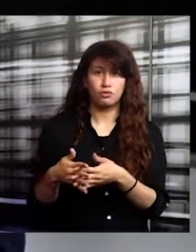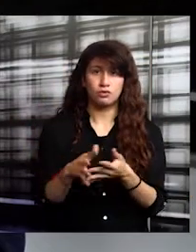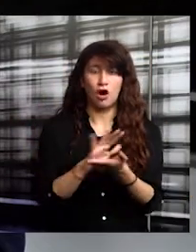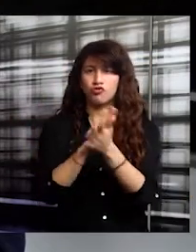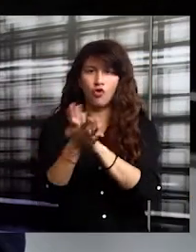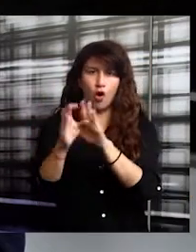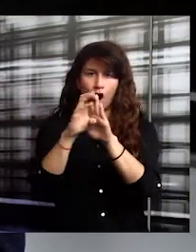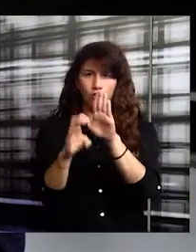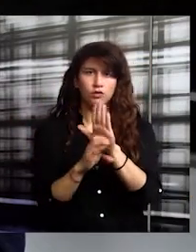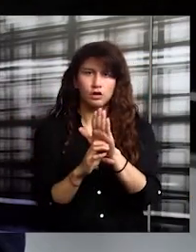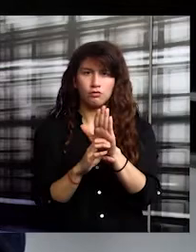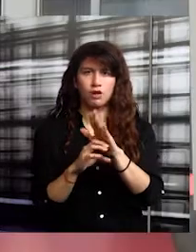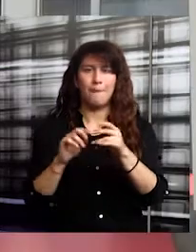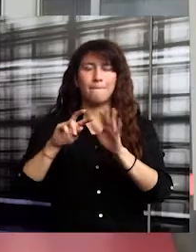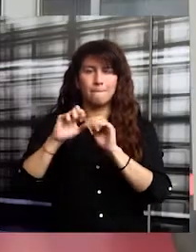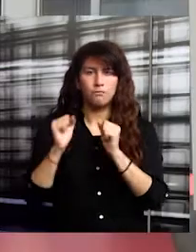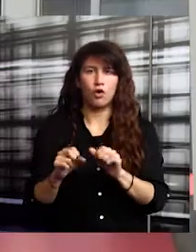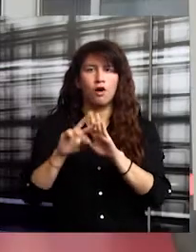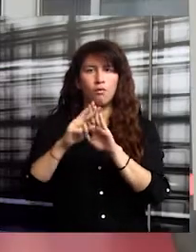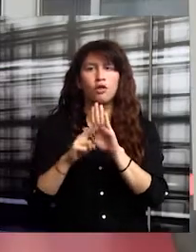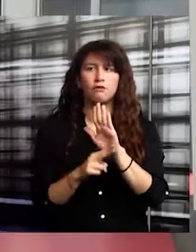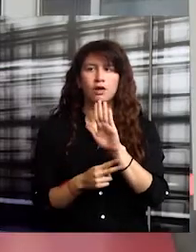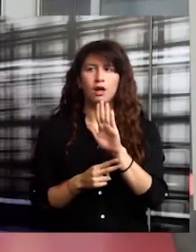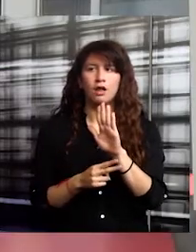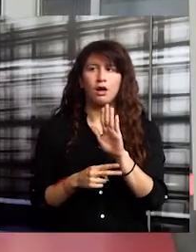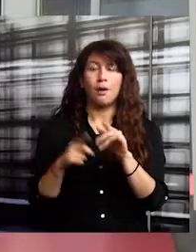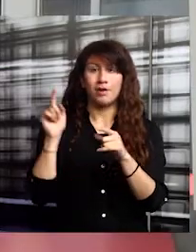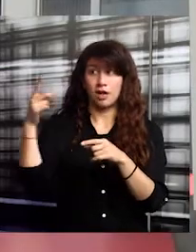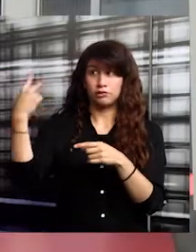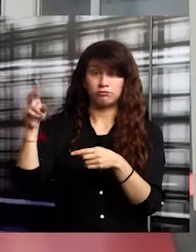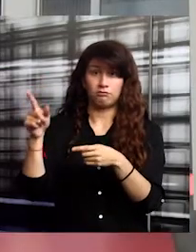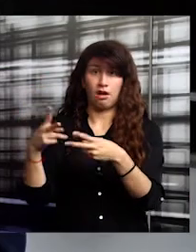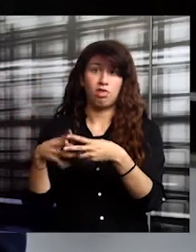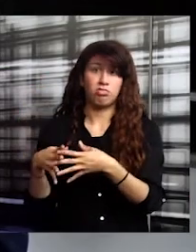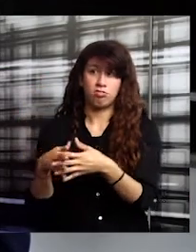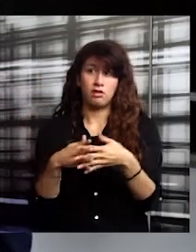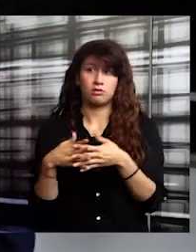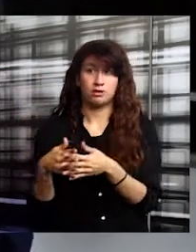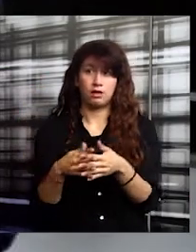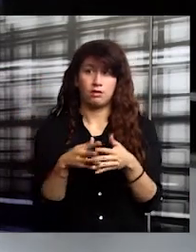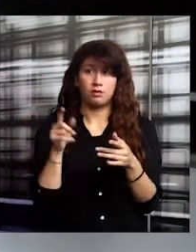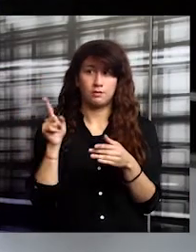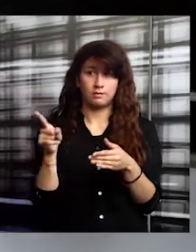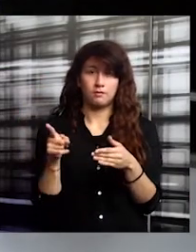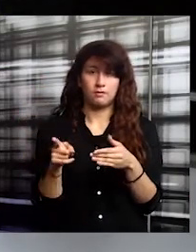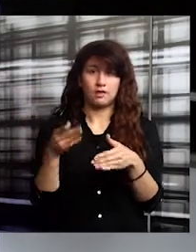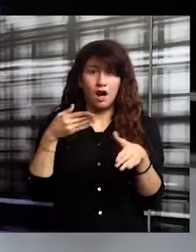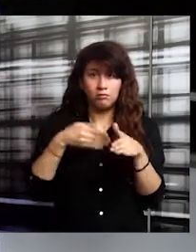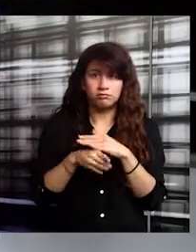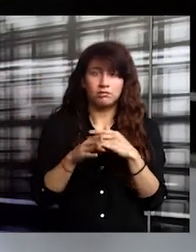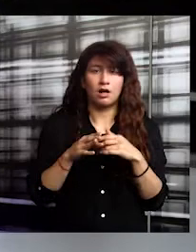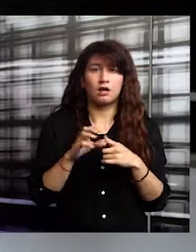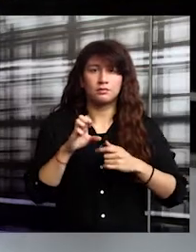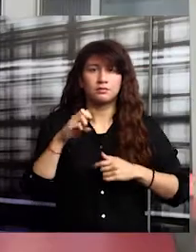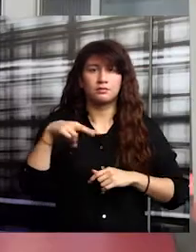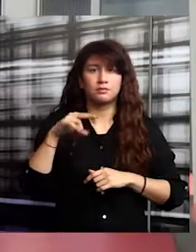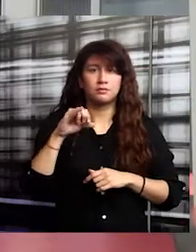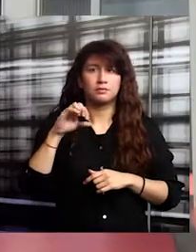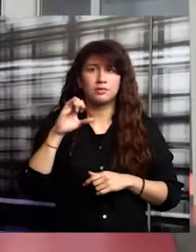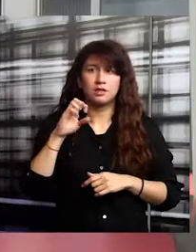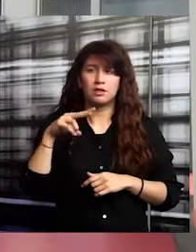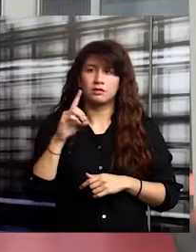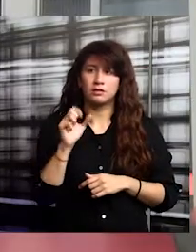la de Estados Unidos ha tenido enmiendas. Y en Y eso que la de Estados Unidos es una hojita. Y es una hojita. Y